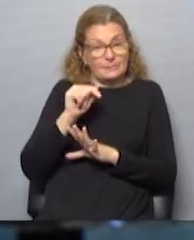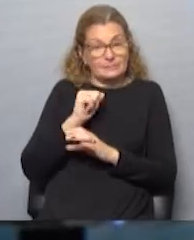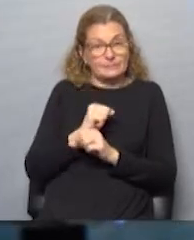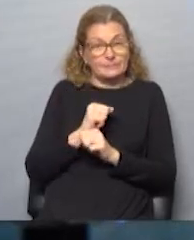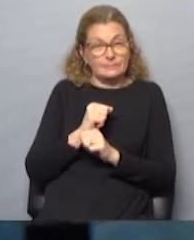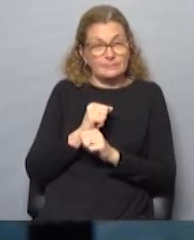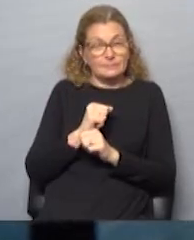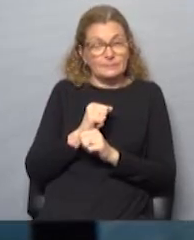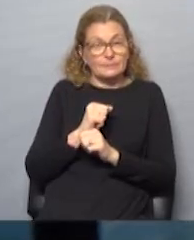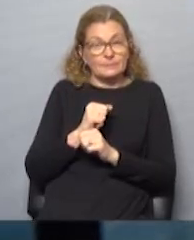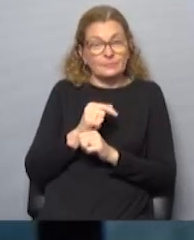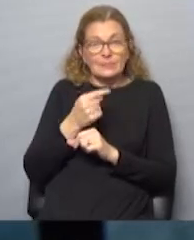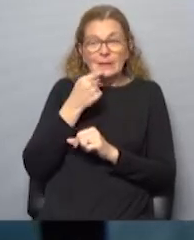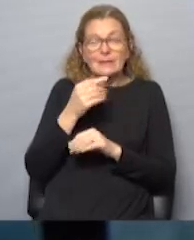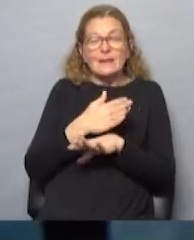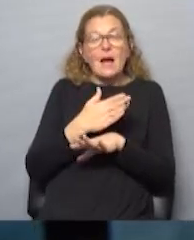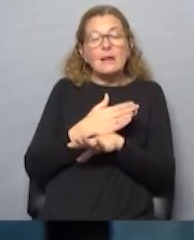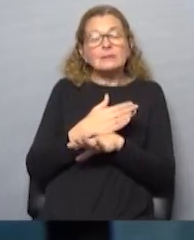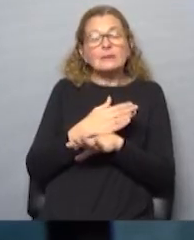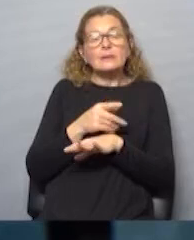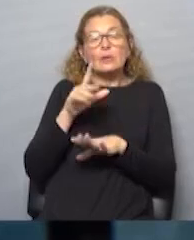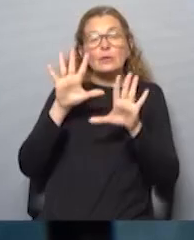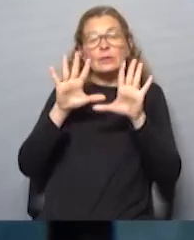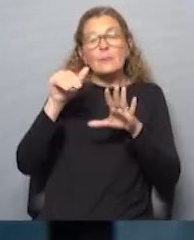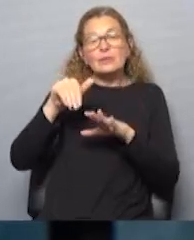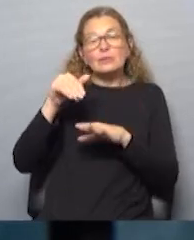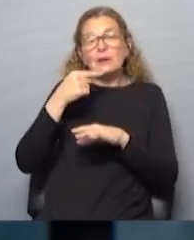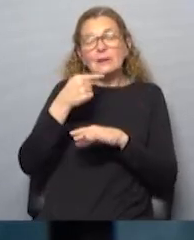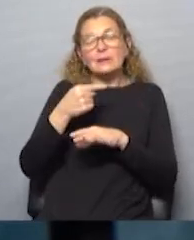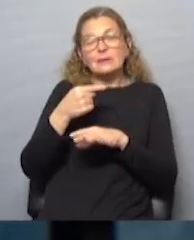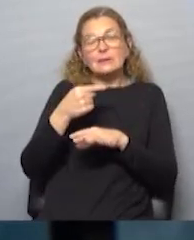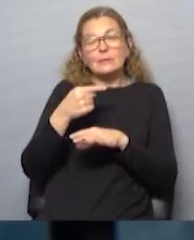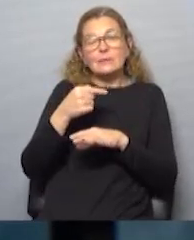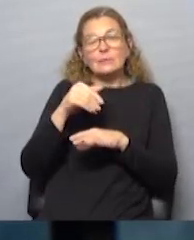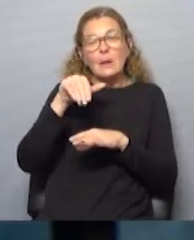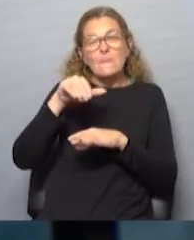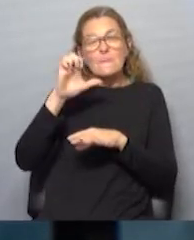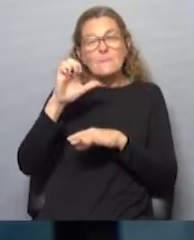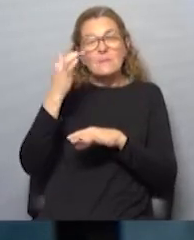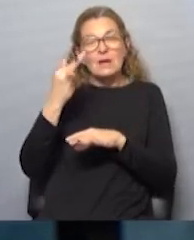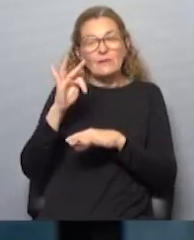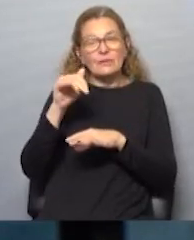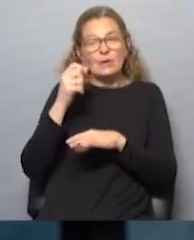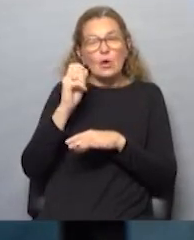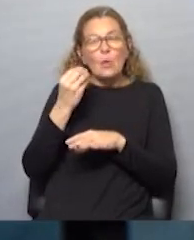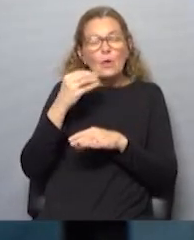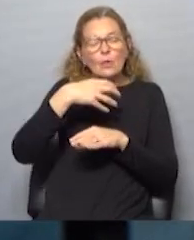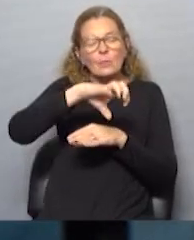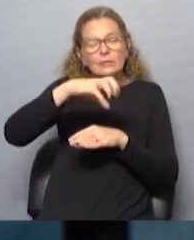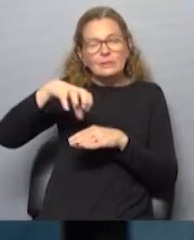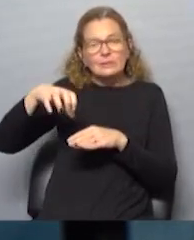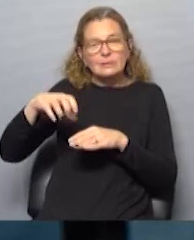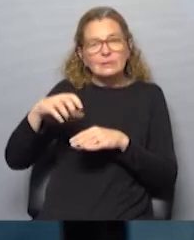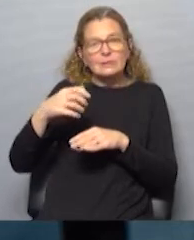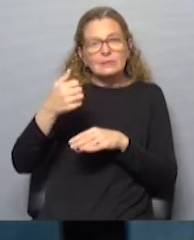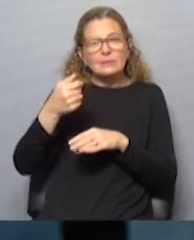gonzalo de mencionabas de este de estos 10 millones creo que dijiste que sería el mef quien decida cómo destinar los si no la